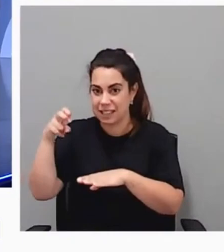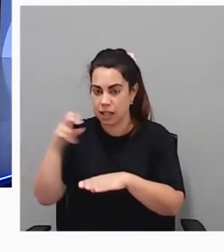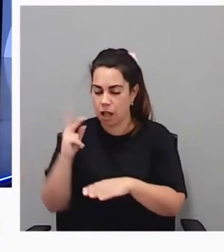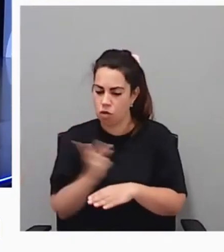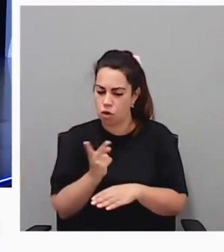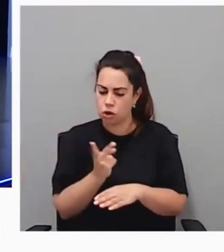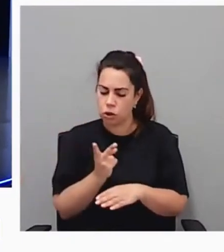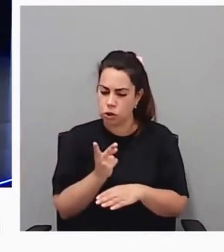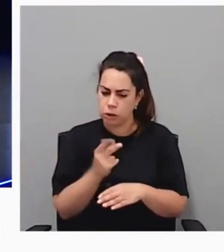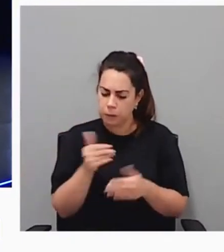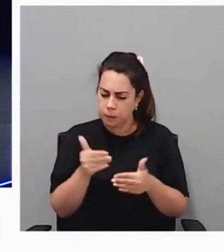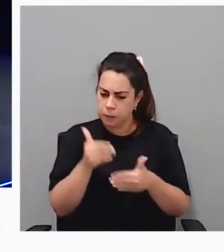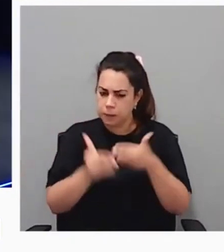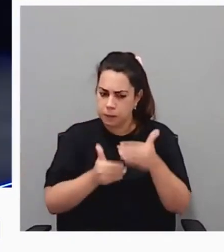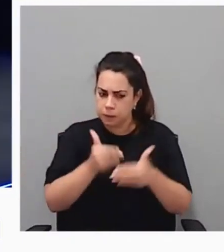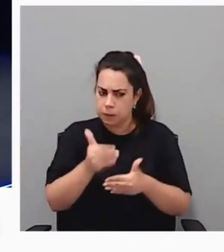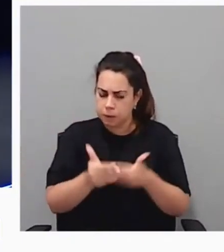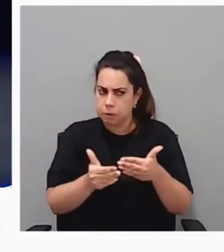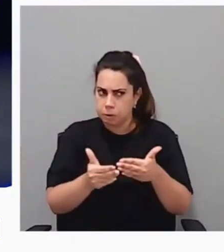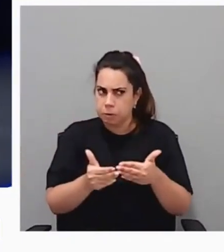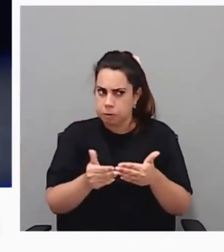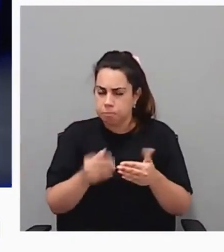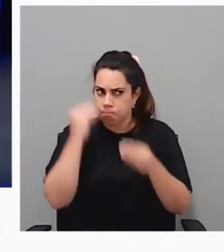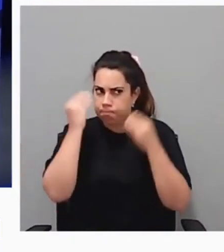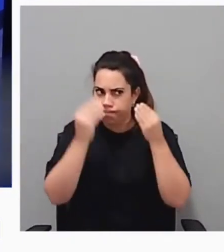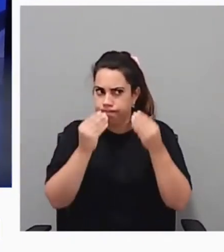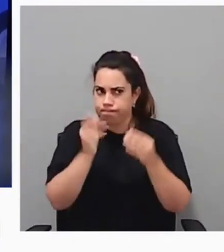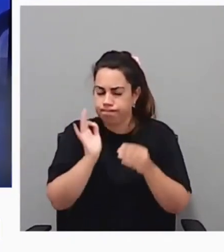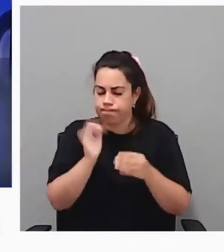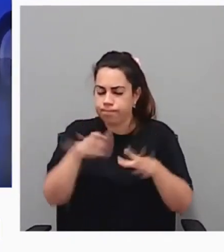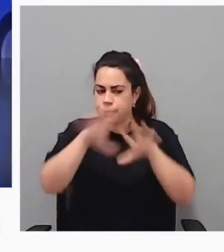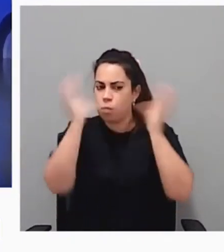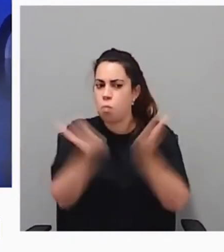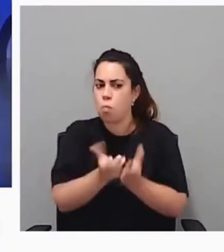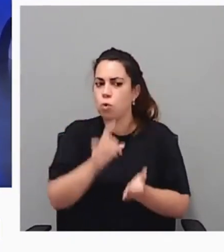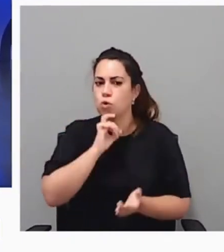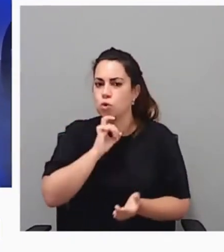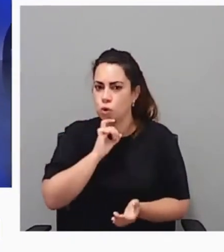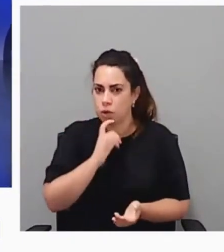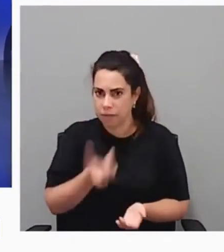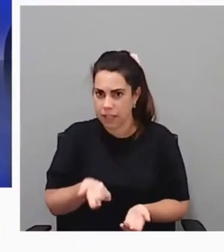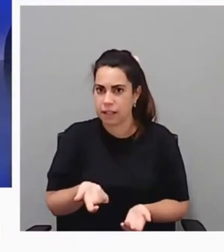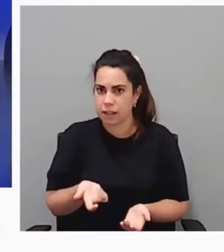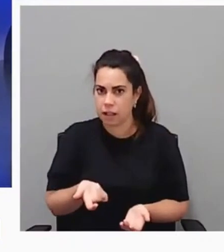complejidad. El mundo es complejo. La racionalización del mundo y de extraer